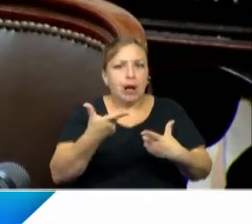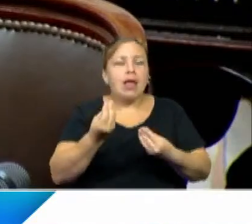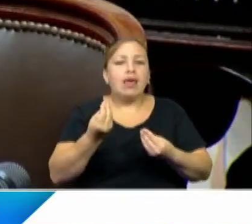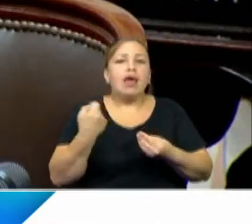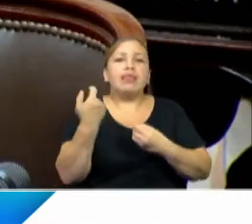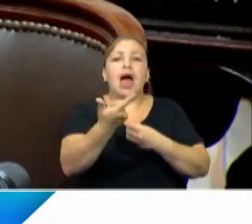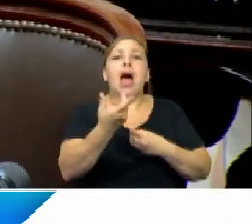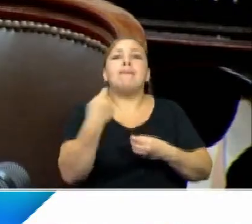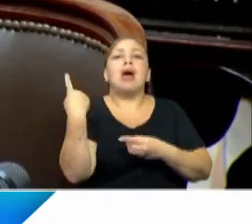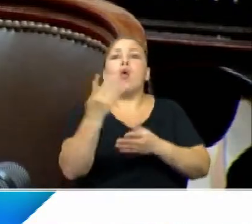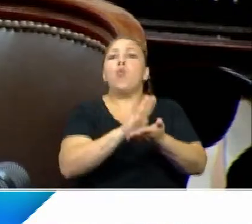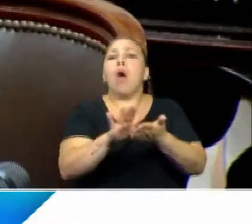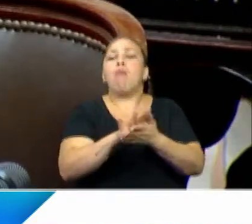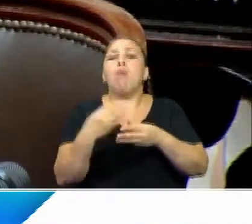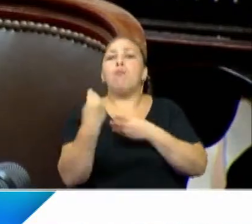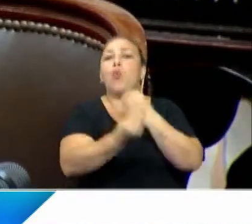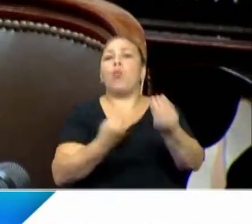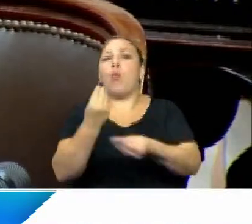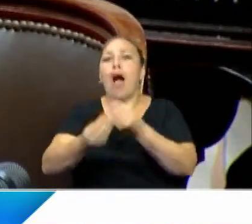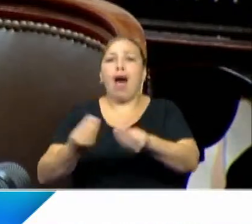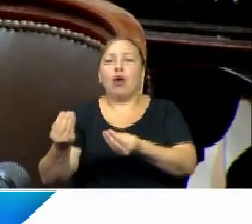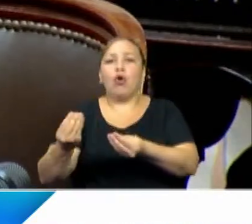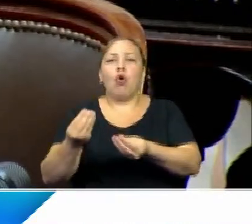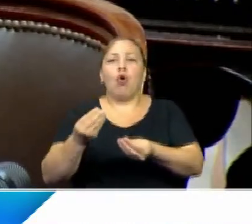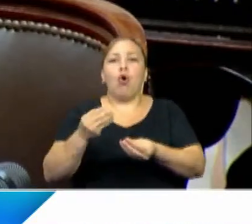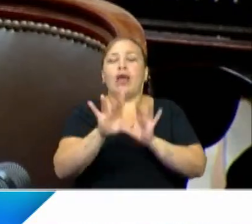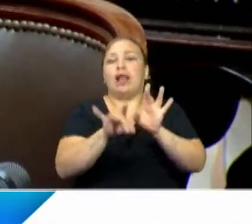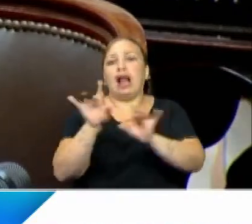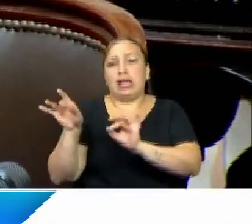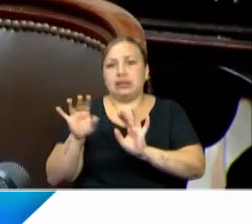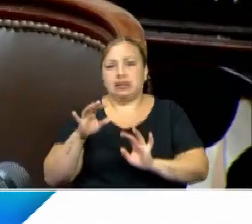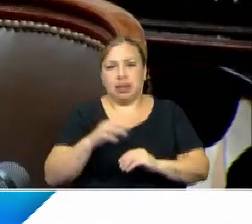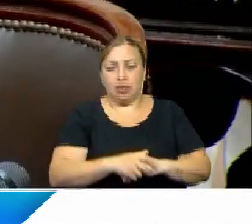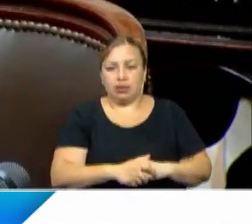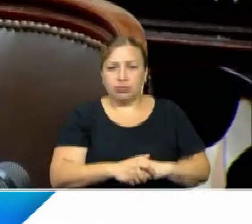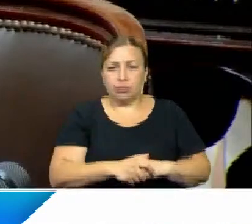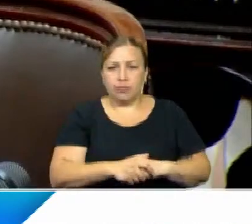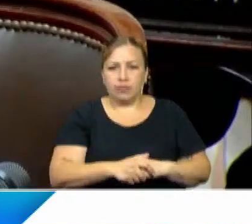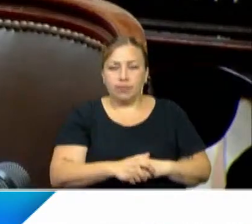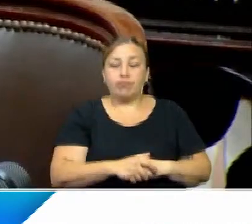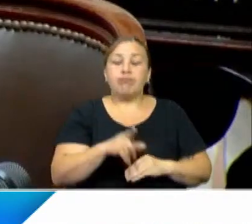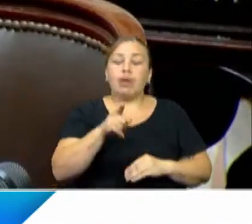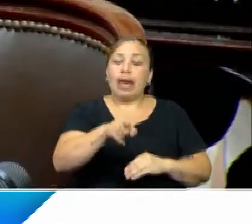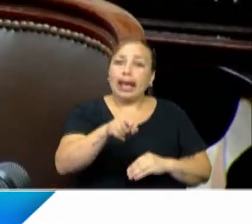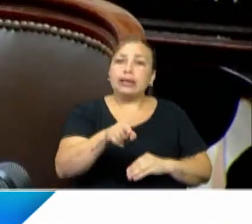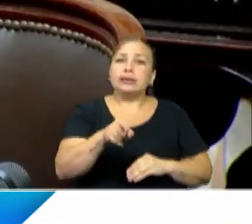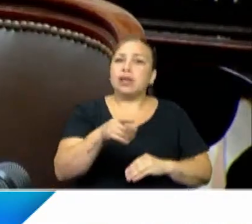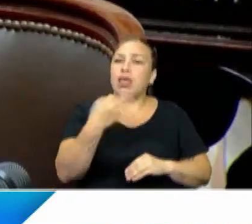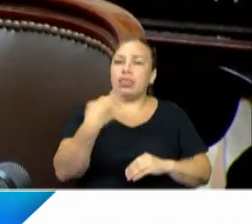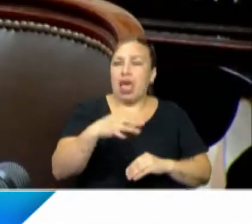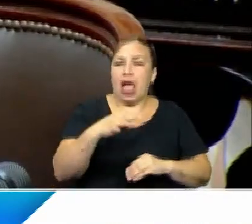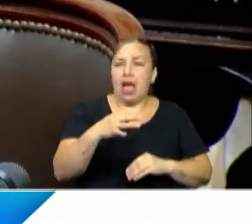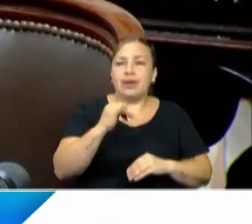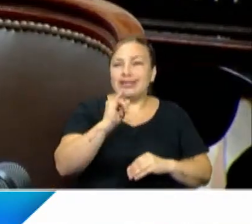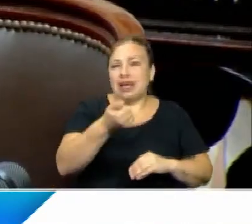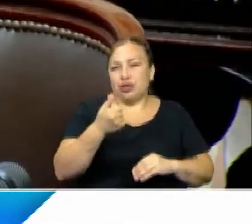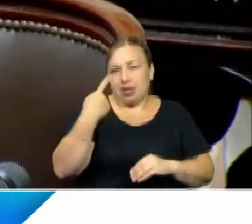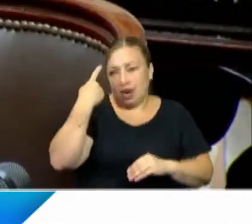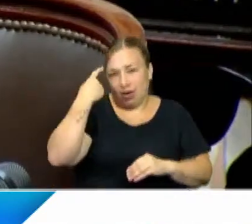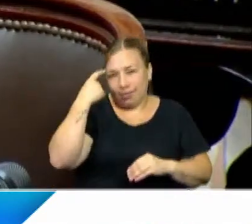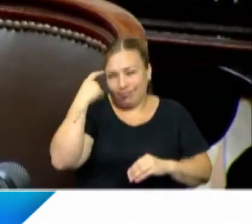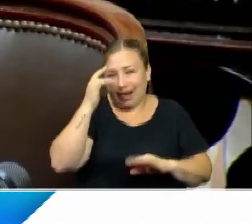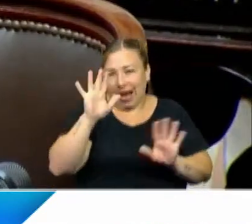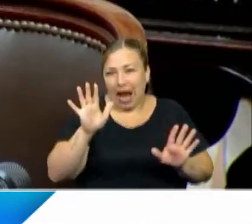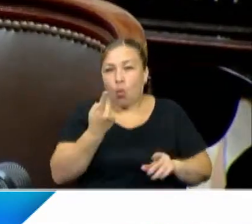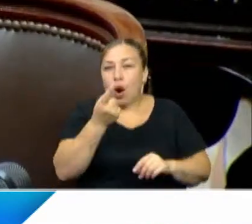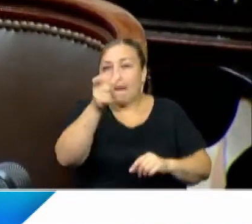aspiración a ocupar cargos por designación. Algo que debería caer por sí solo y por sentido común. Una